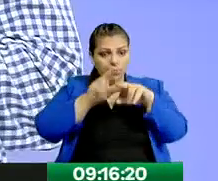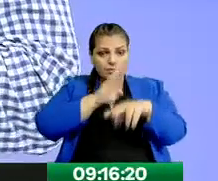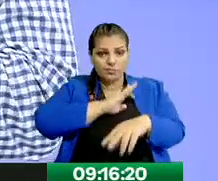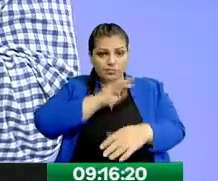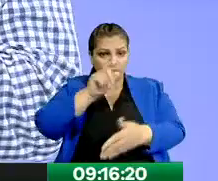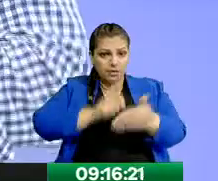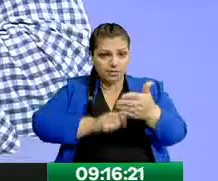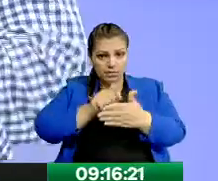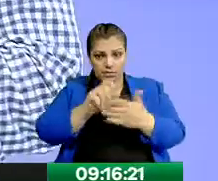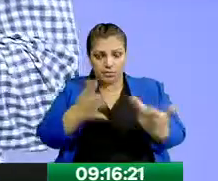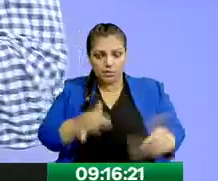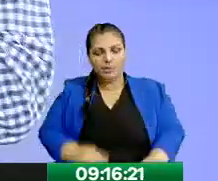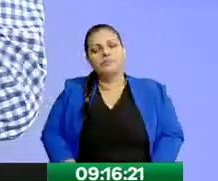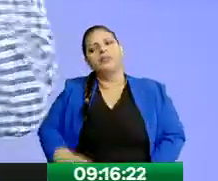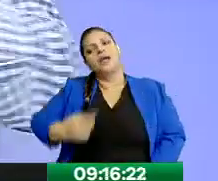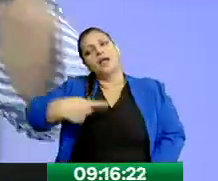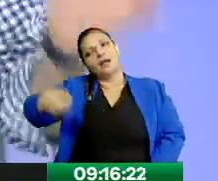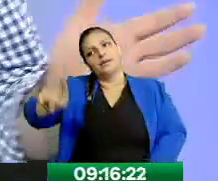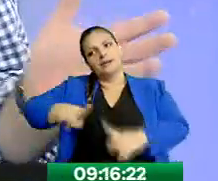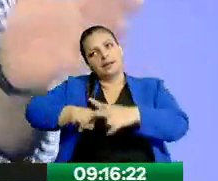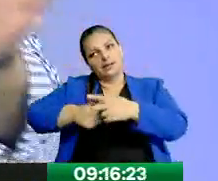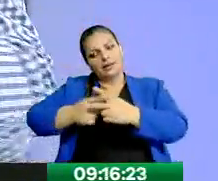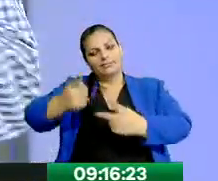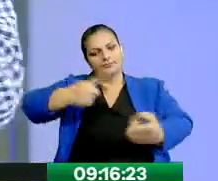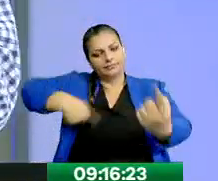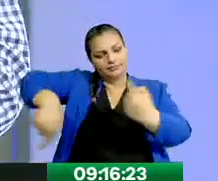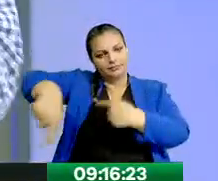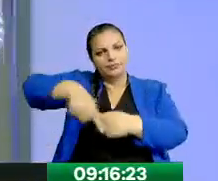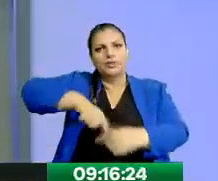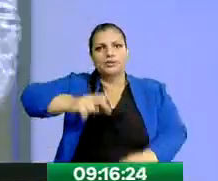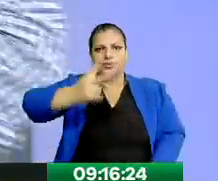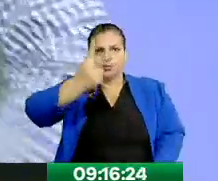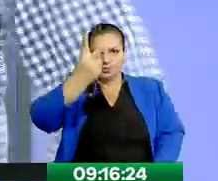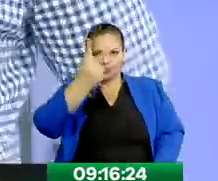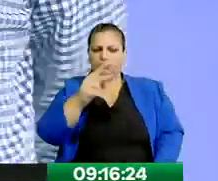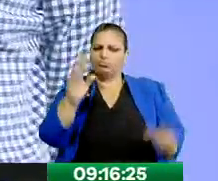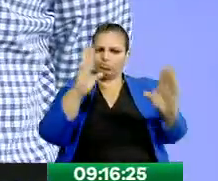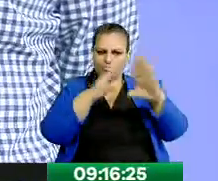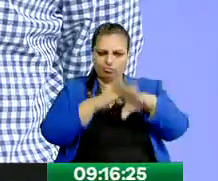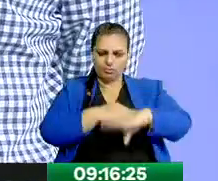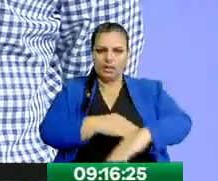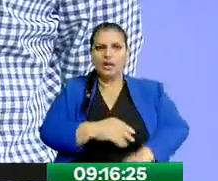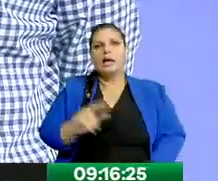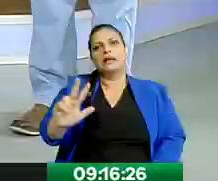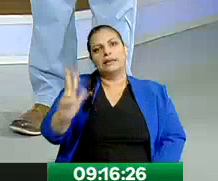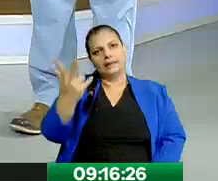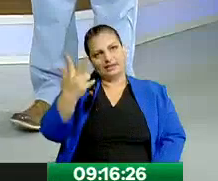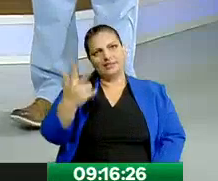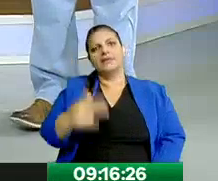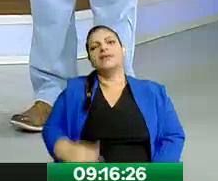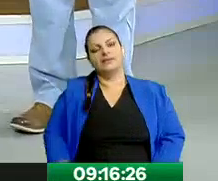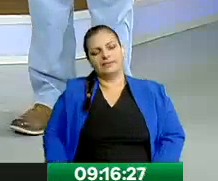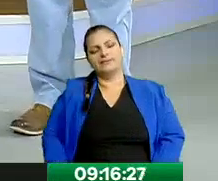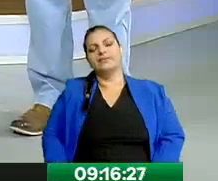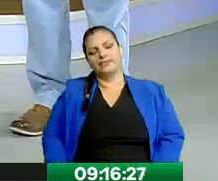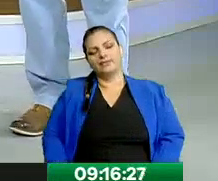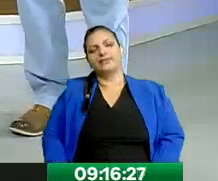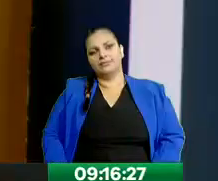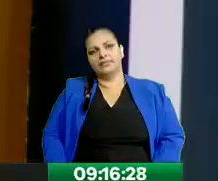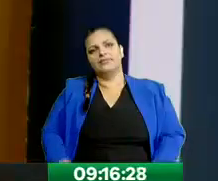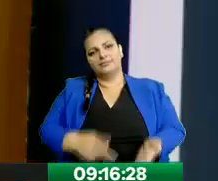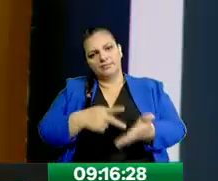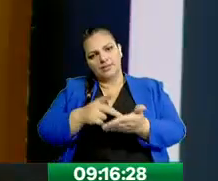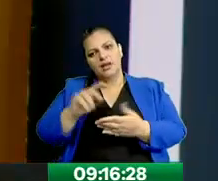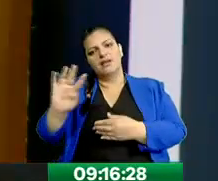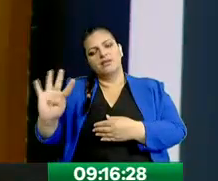valor referencial, no es el mismo valor que la primera, es el 50% de la porcentaje de lo que es la primera. Exactamente. ¿Cuáles son los problemas